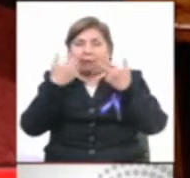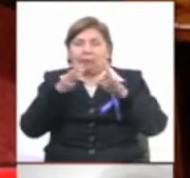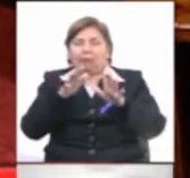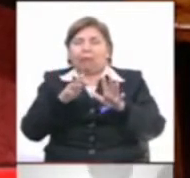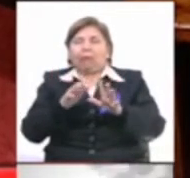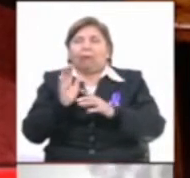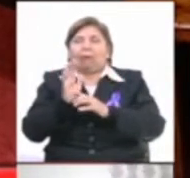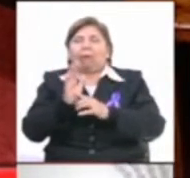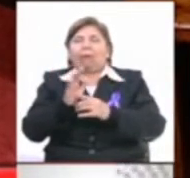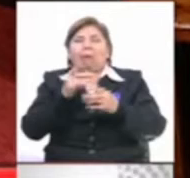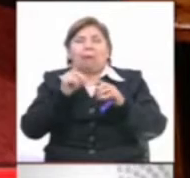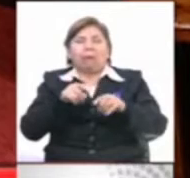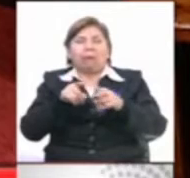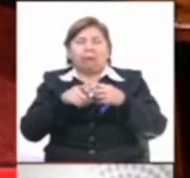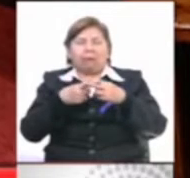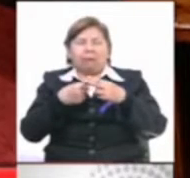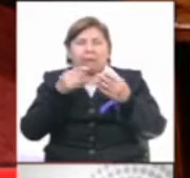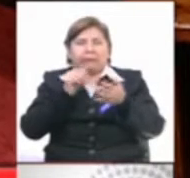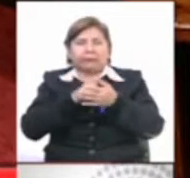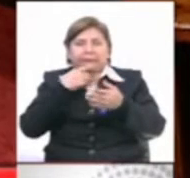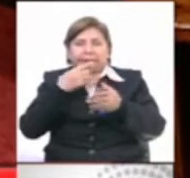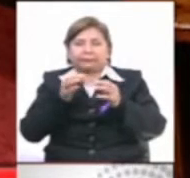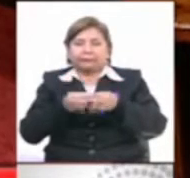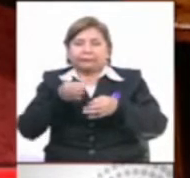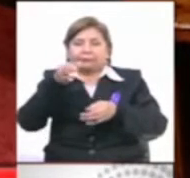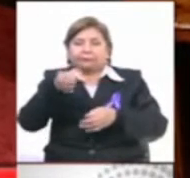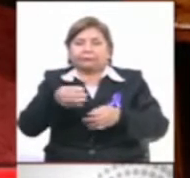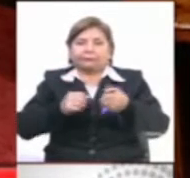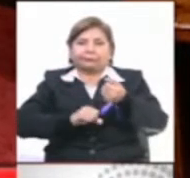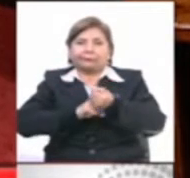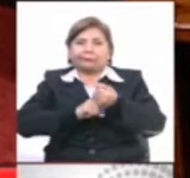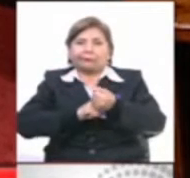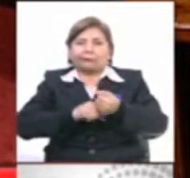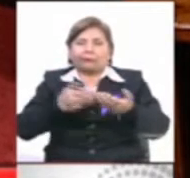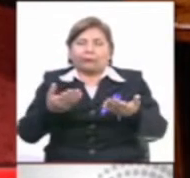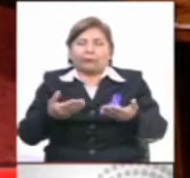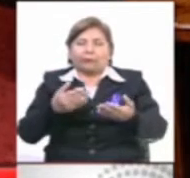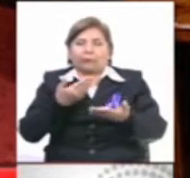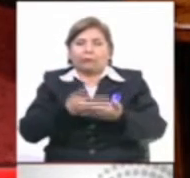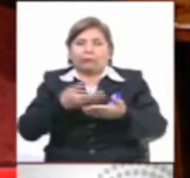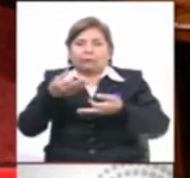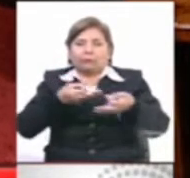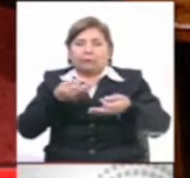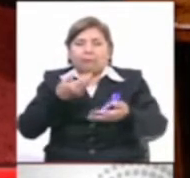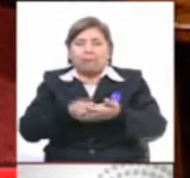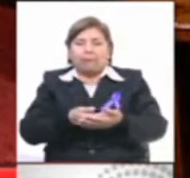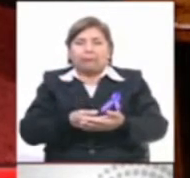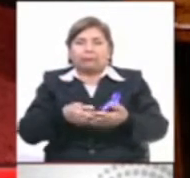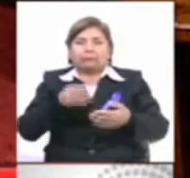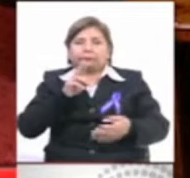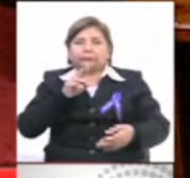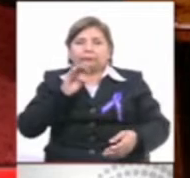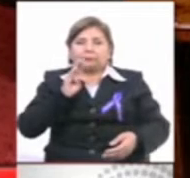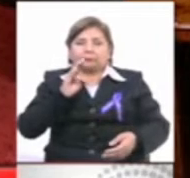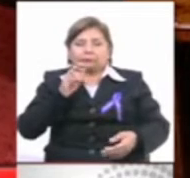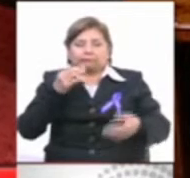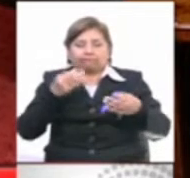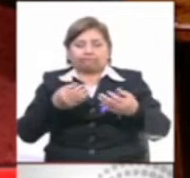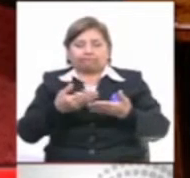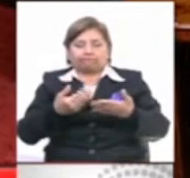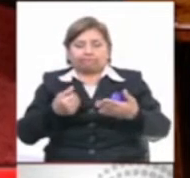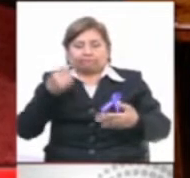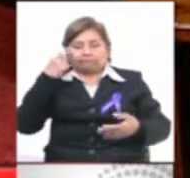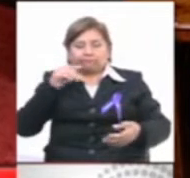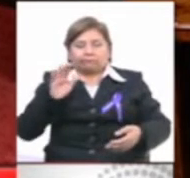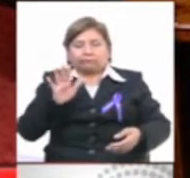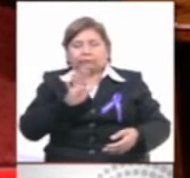señalado, la prioridad para el gobierno es la ampliación sostenida y sostenible de los recursos en rubros prioritarios para